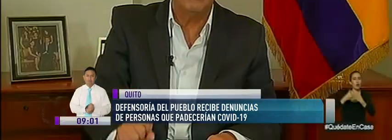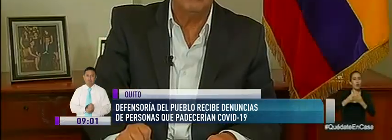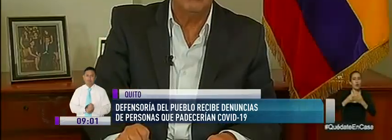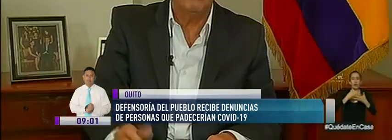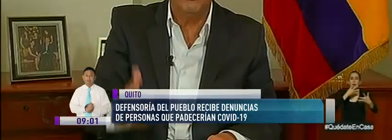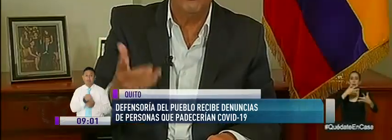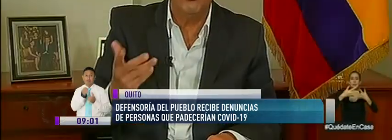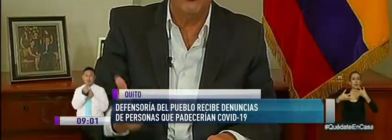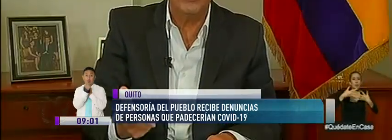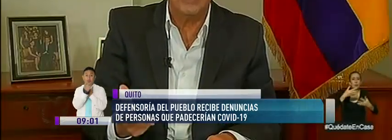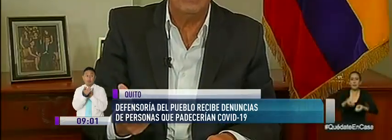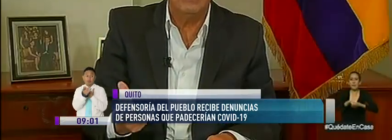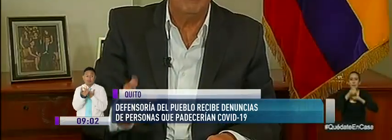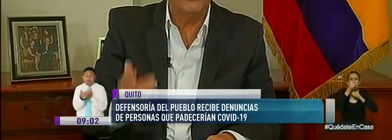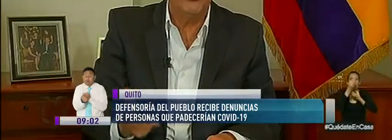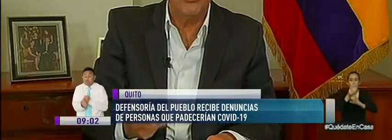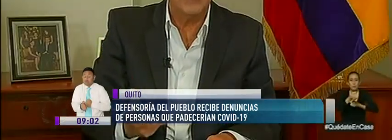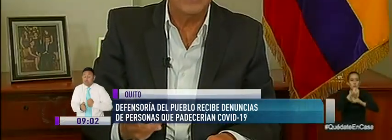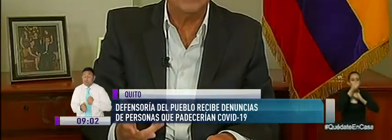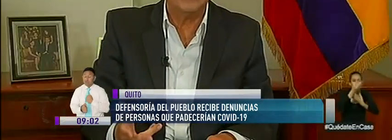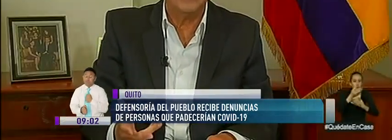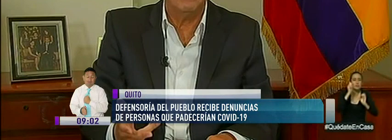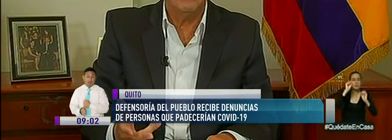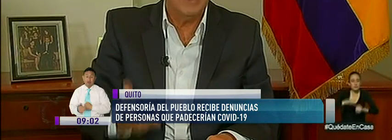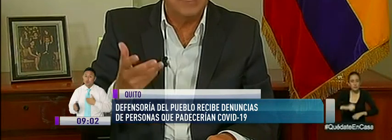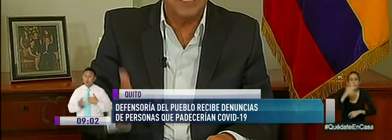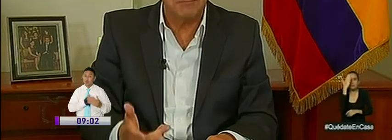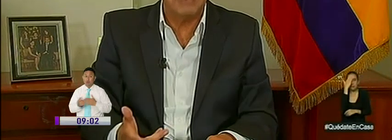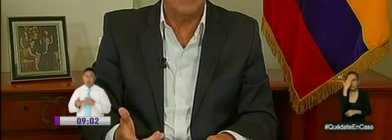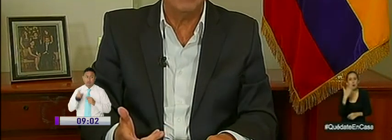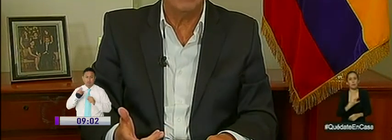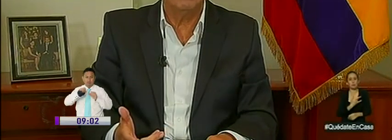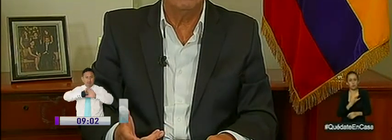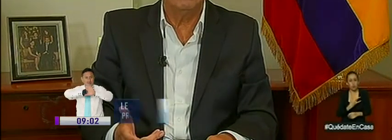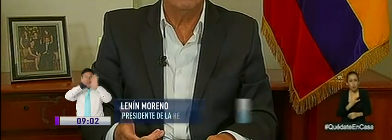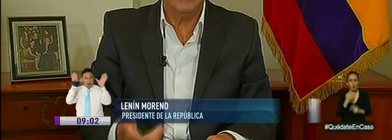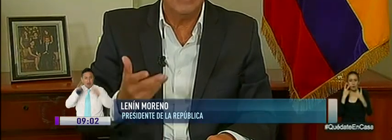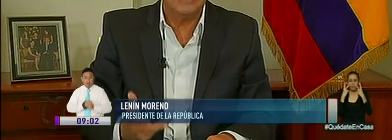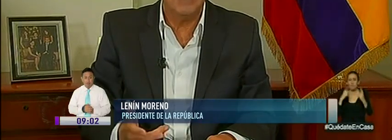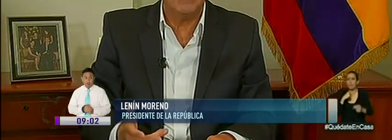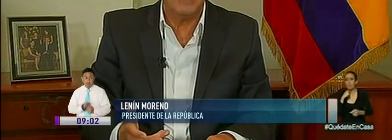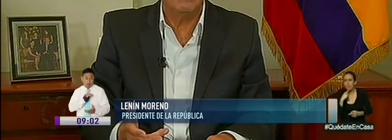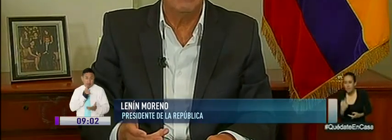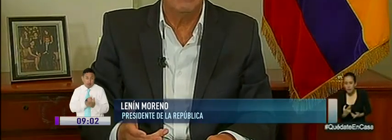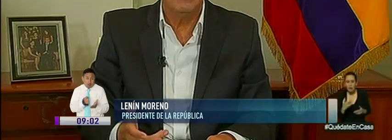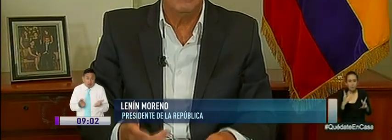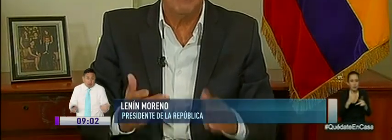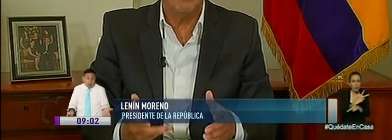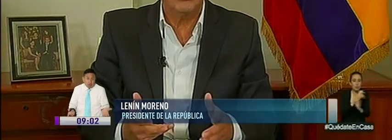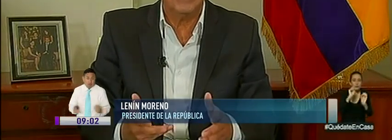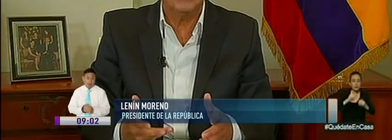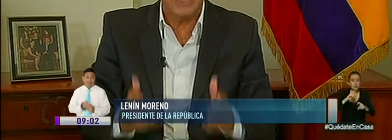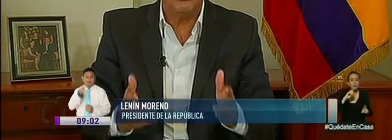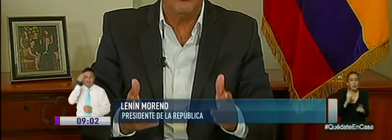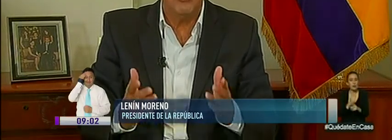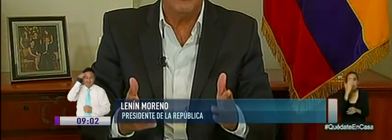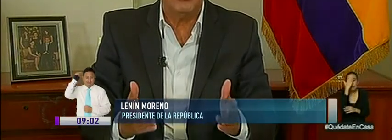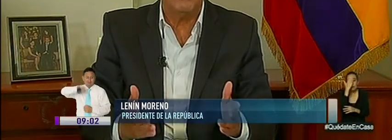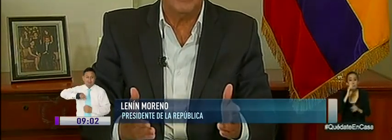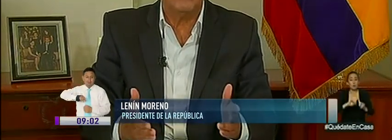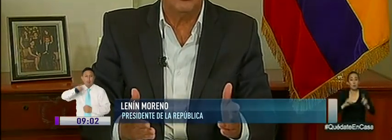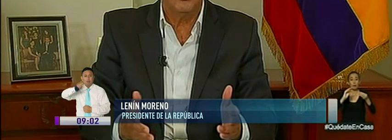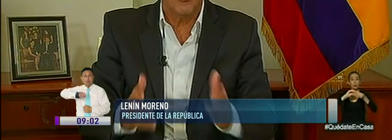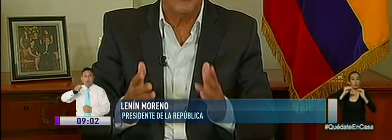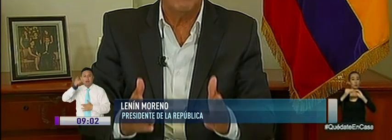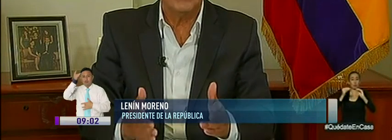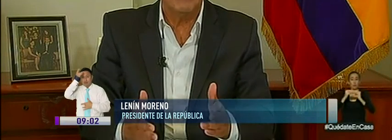información, por dolorosa que esta sea, hay que transparentarla, hay que decir la verdad. Sabemos que, tanto en números de